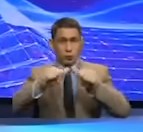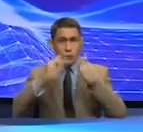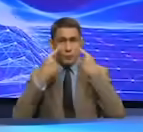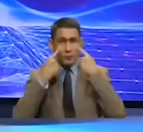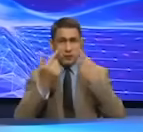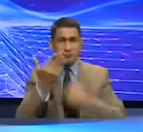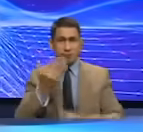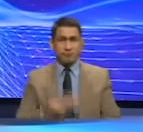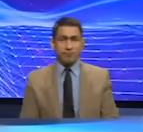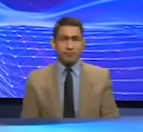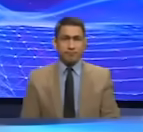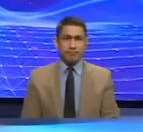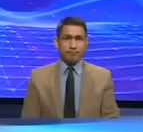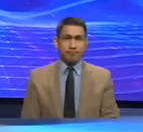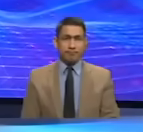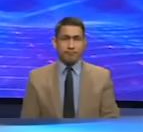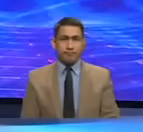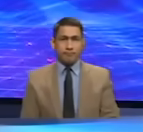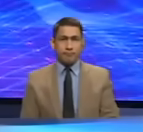siguiente nota.